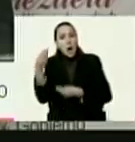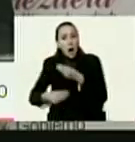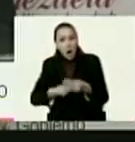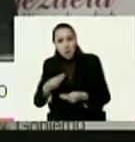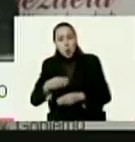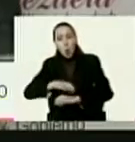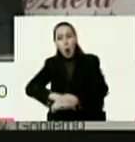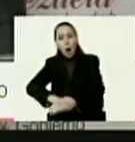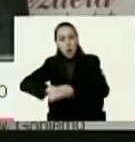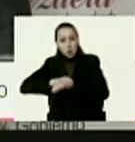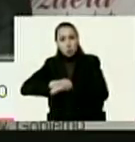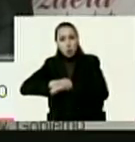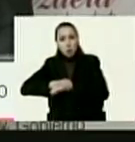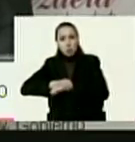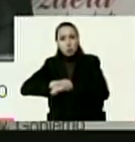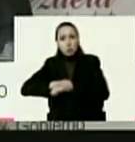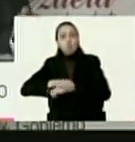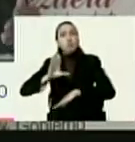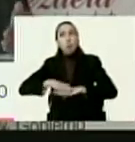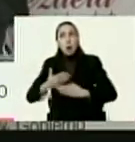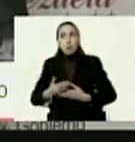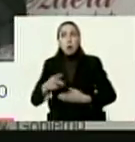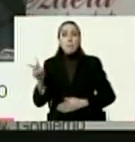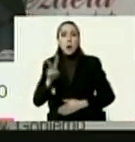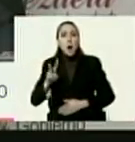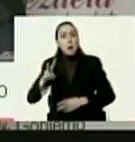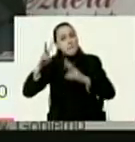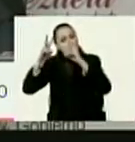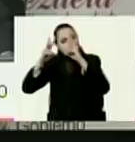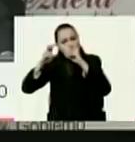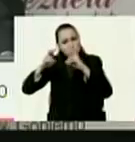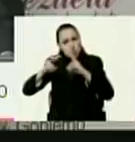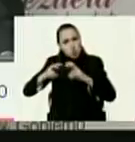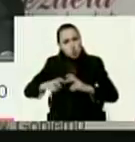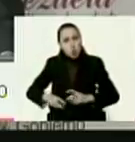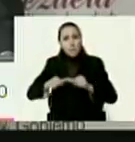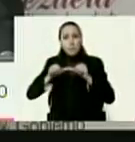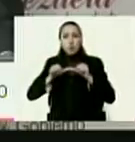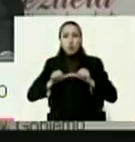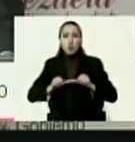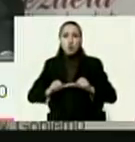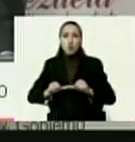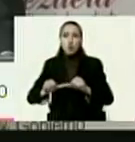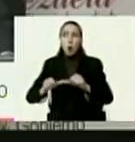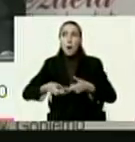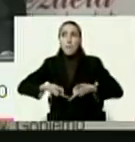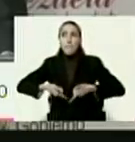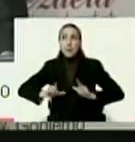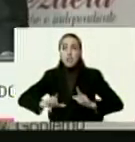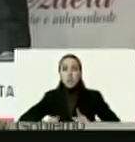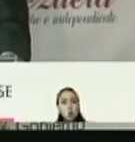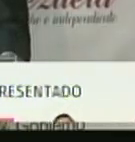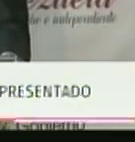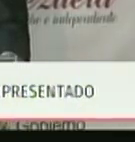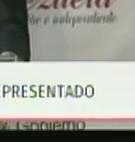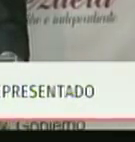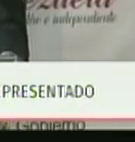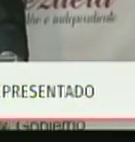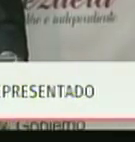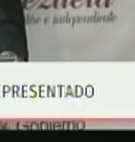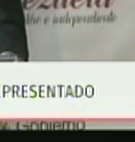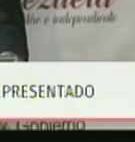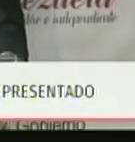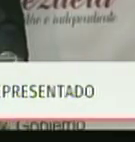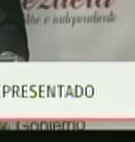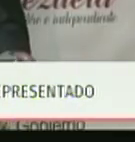capturado por las fuerzas de seguridad venezolanas. Es una investigación que está en curso y que nos ha permitido trabajar para